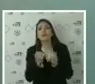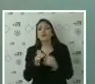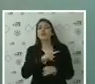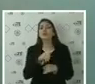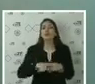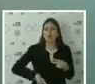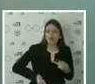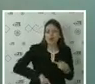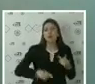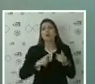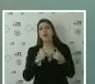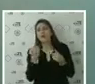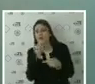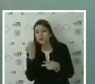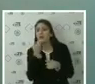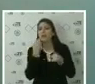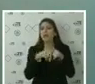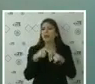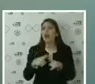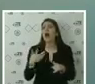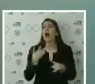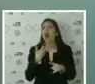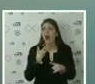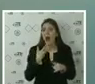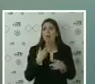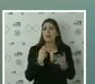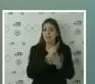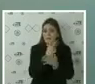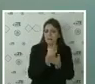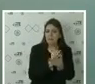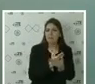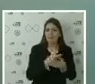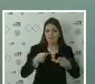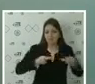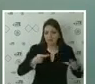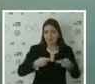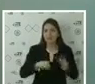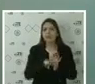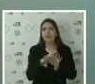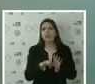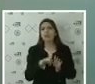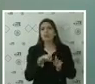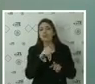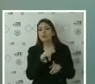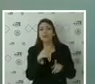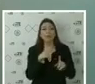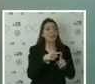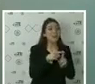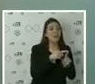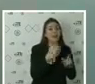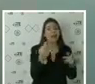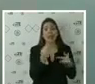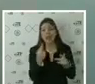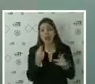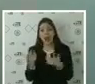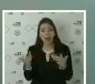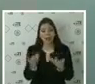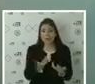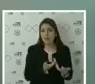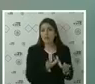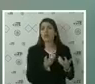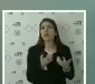las instituciones, tengan planes en los cuales se puedan desarrollar en primera instancia y que no se tenga que hacer todo desde cero otra